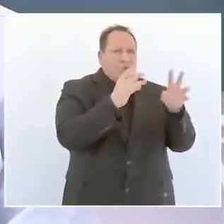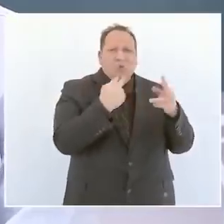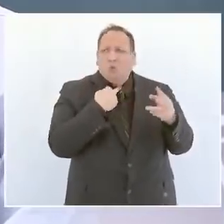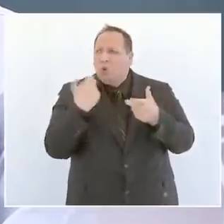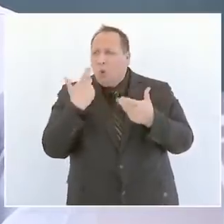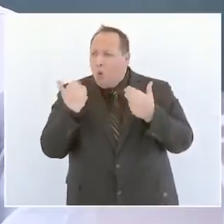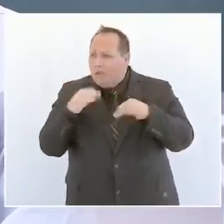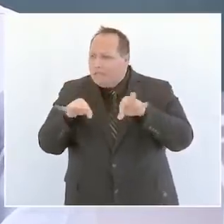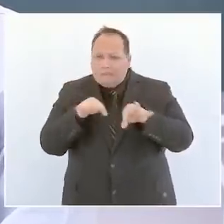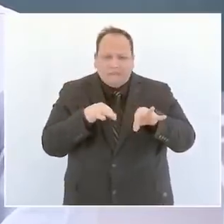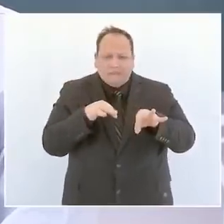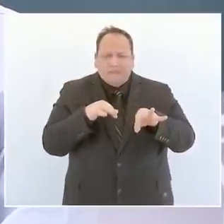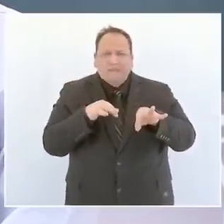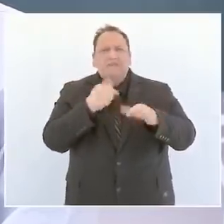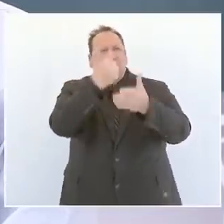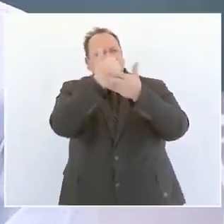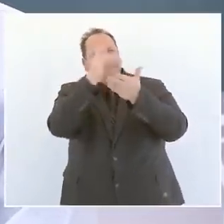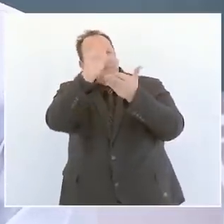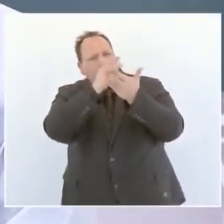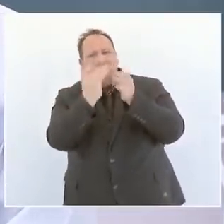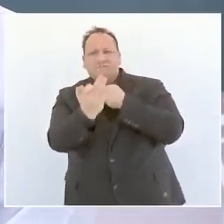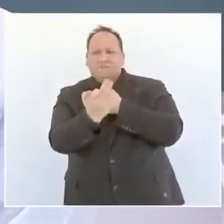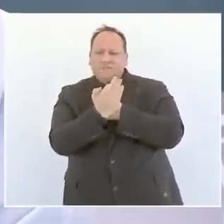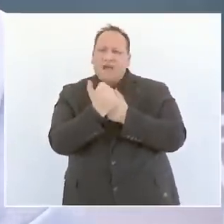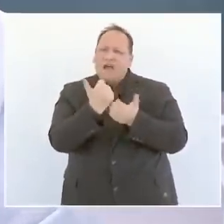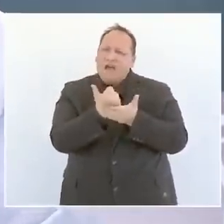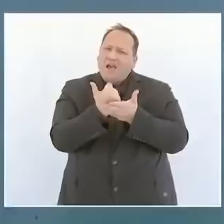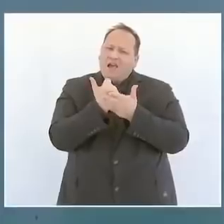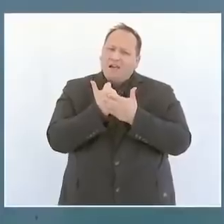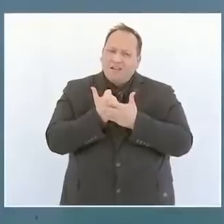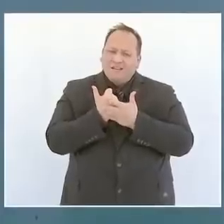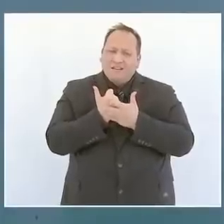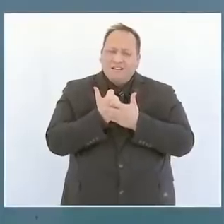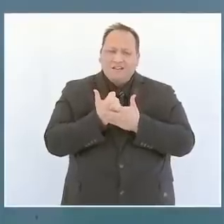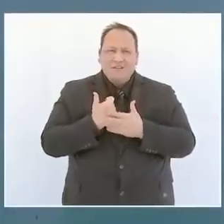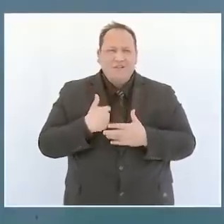pandemia y no hemos tenido